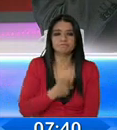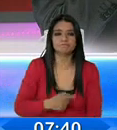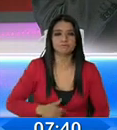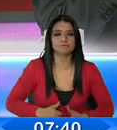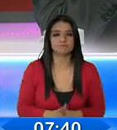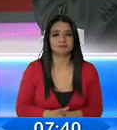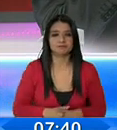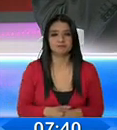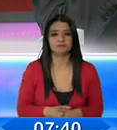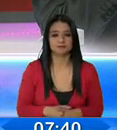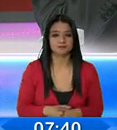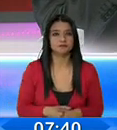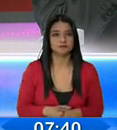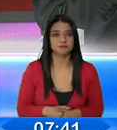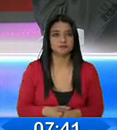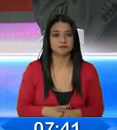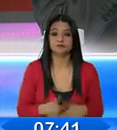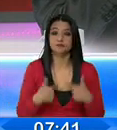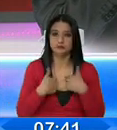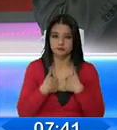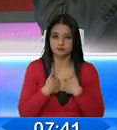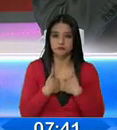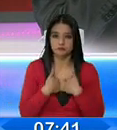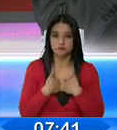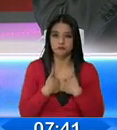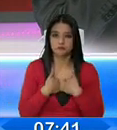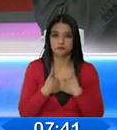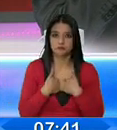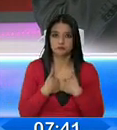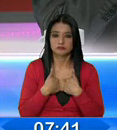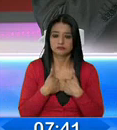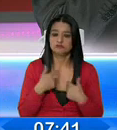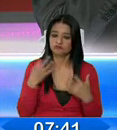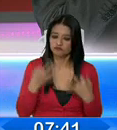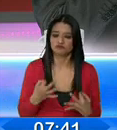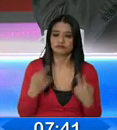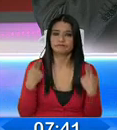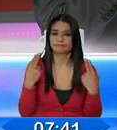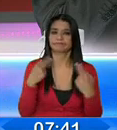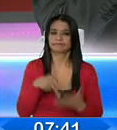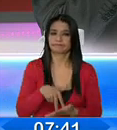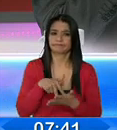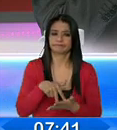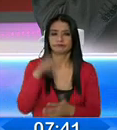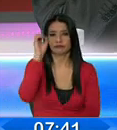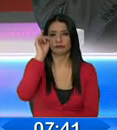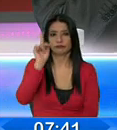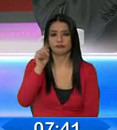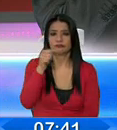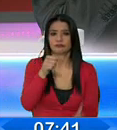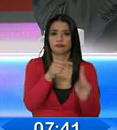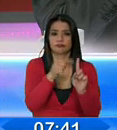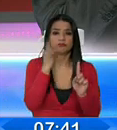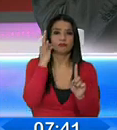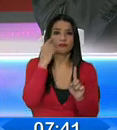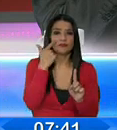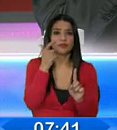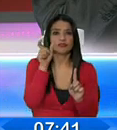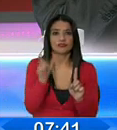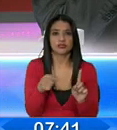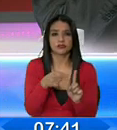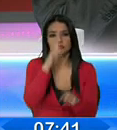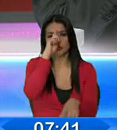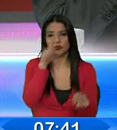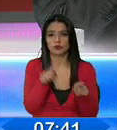Yo he acompañado con total convicción la opinión de la señora fiscal general del